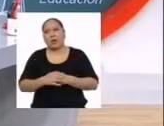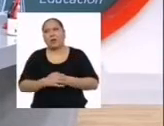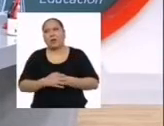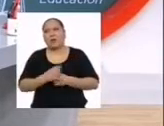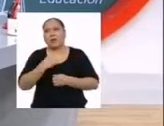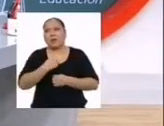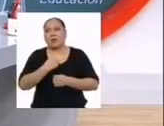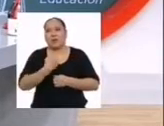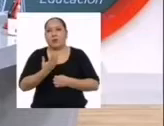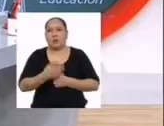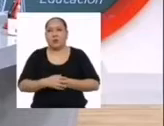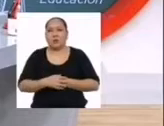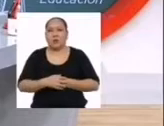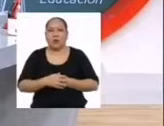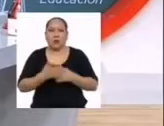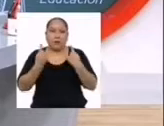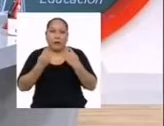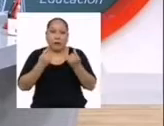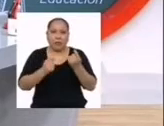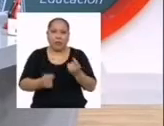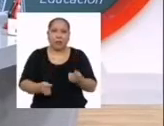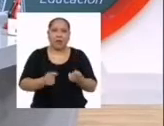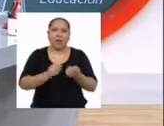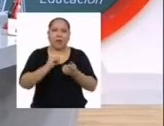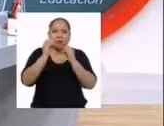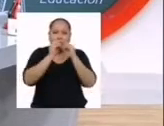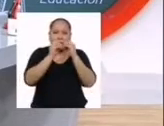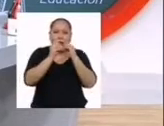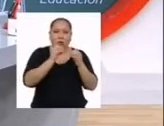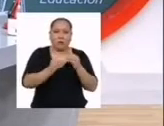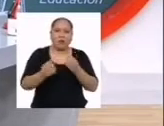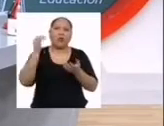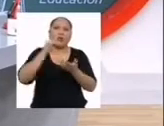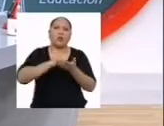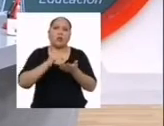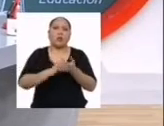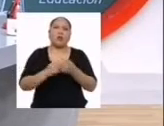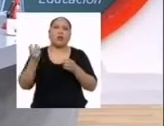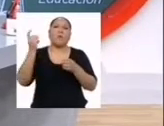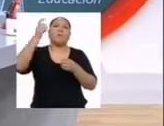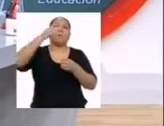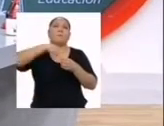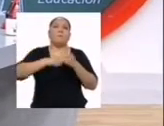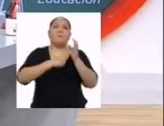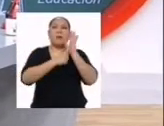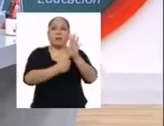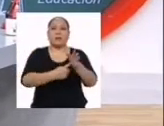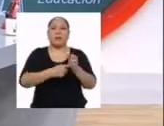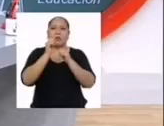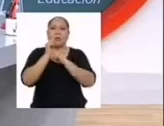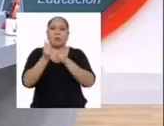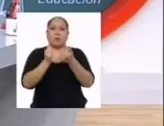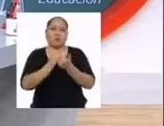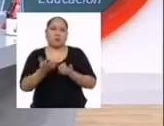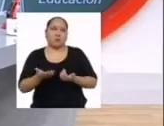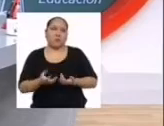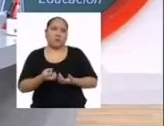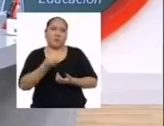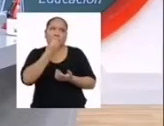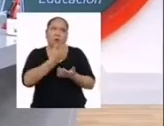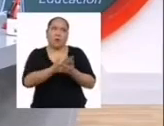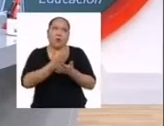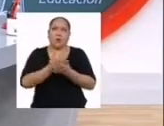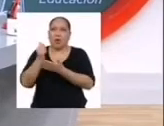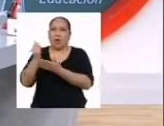dejan hacerle unas mejoras y lo vuelvo a presentar al concurso. Justo estaba pensando que sería bueno tener un poco de ayuda, como